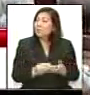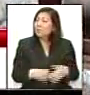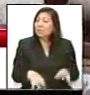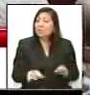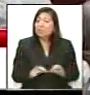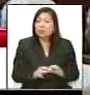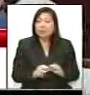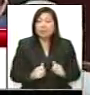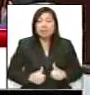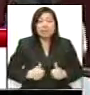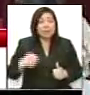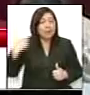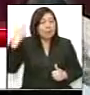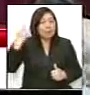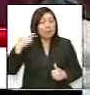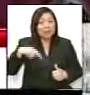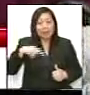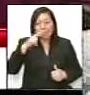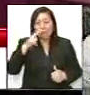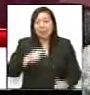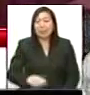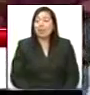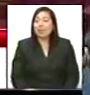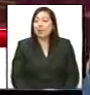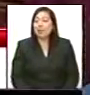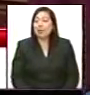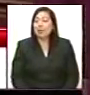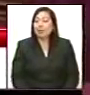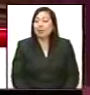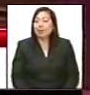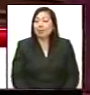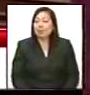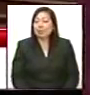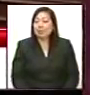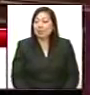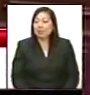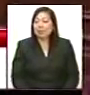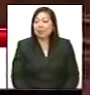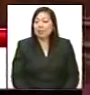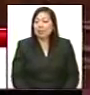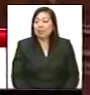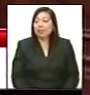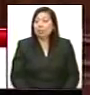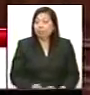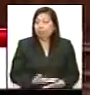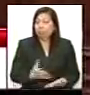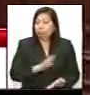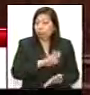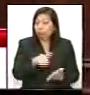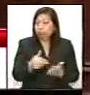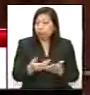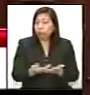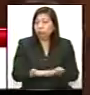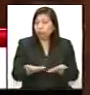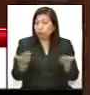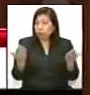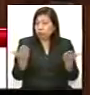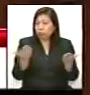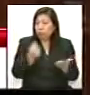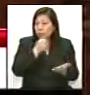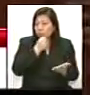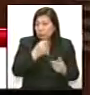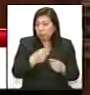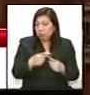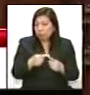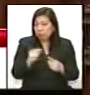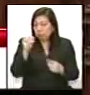vida política del país y el hecho de que una prensa interesada y sectores de